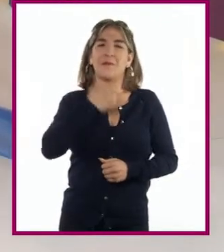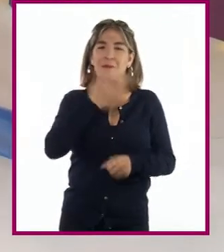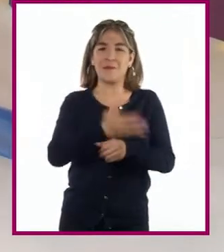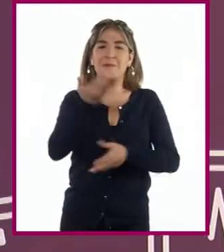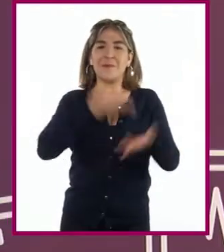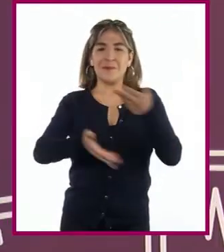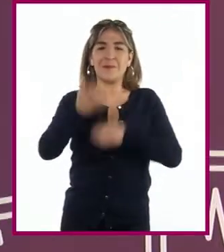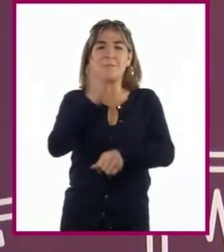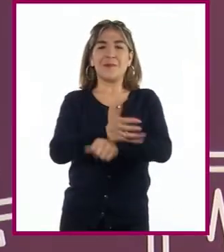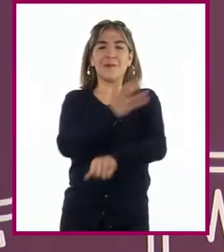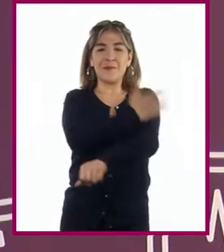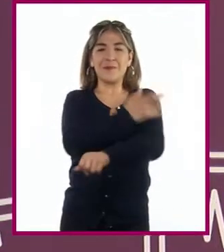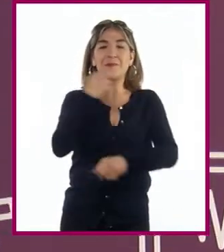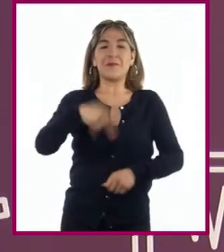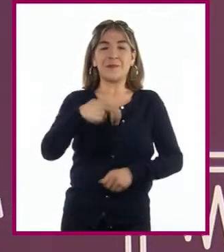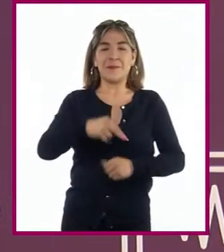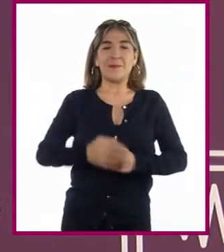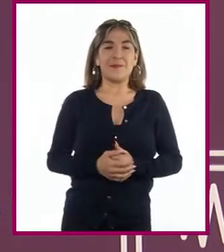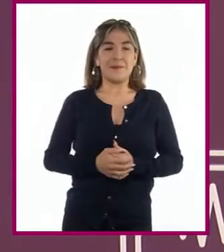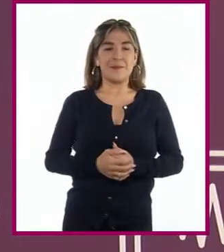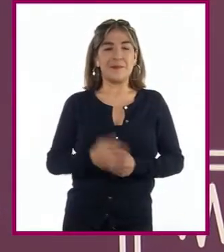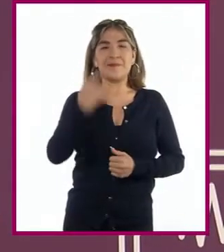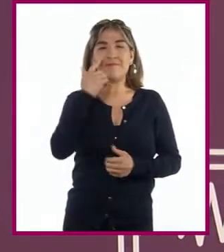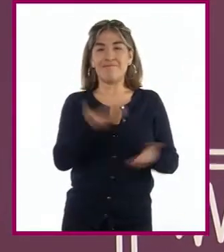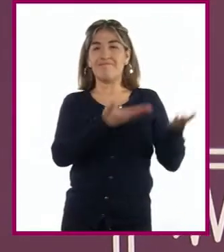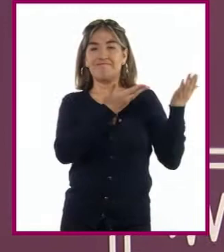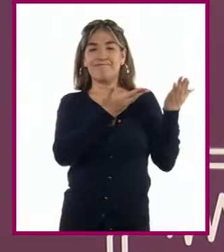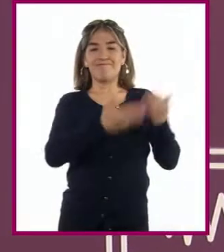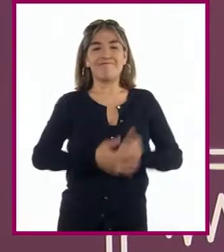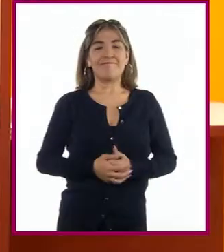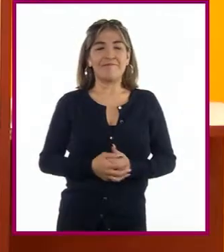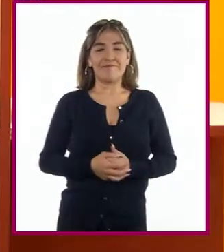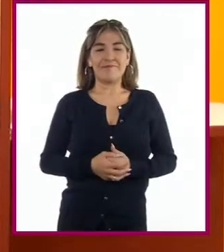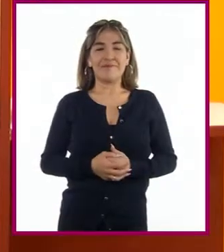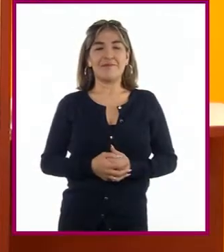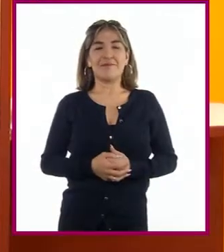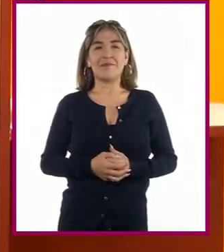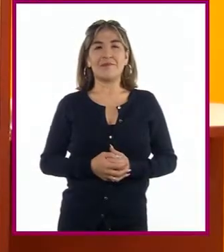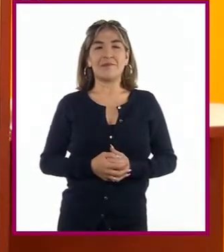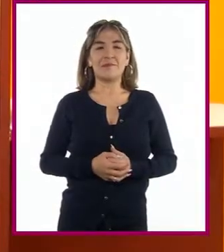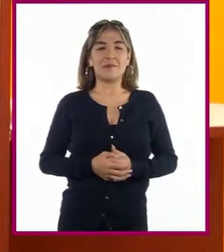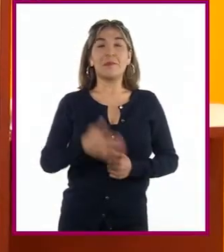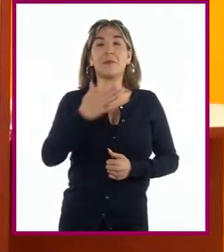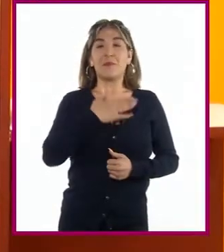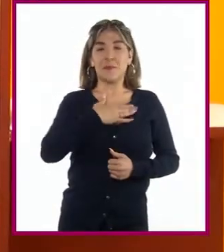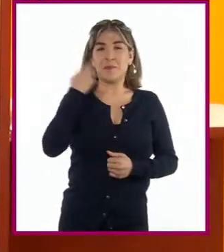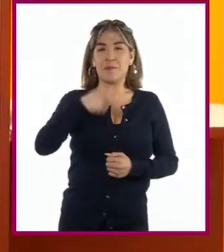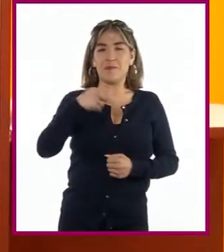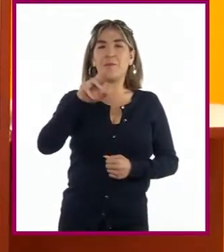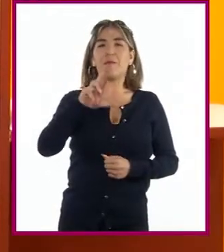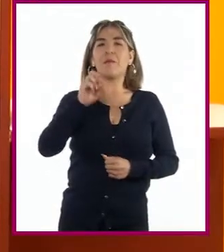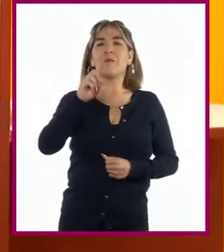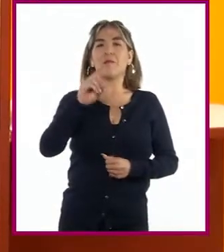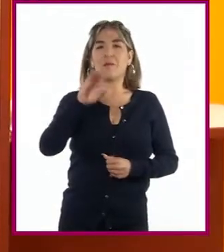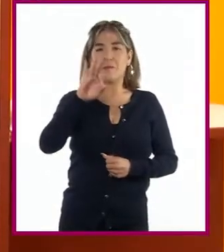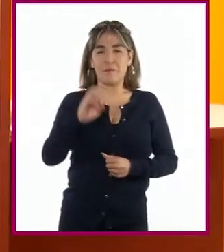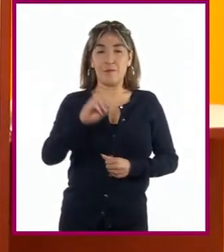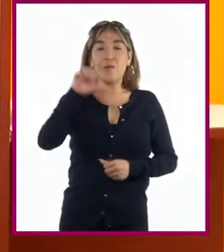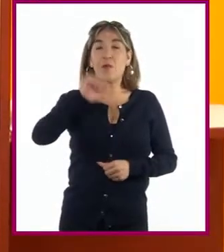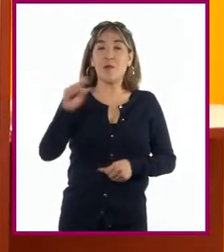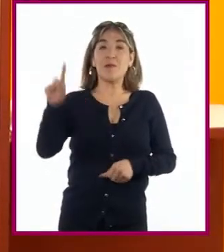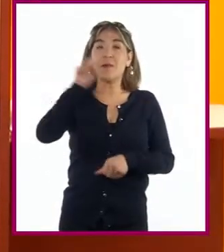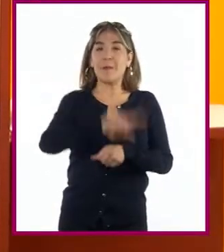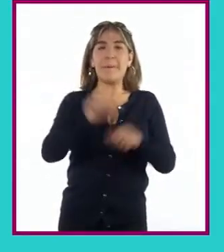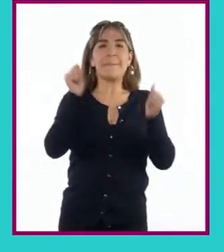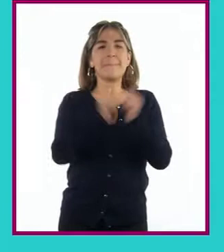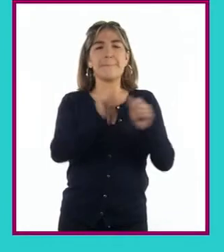esta sesión que lleva por nombre Reflejos de mis recuerdos. Yo soy Rodolfo Buitrón. Y el día de hoy, con la ayuda de